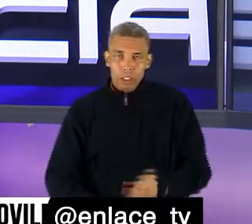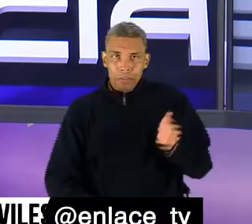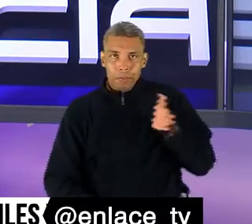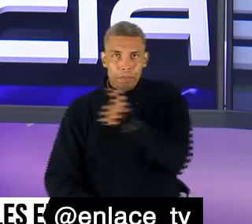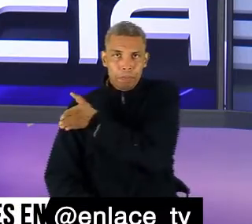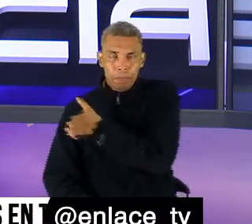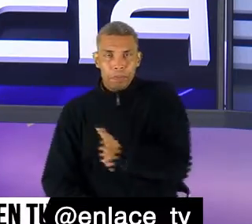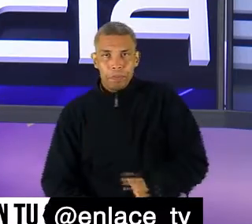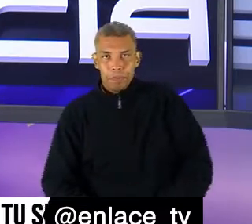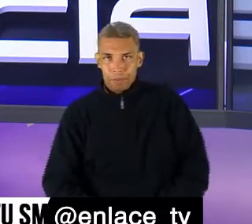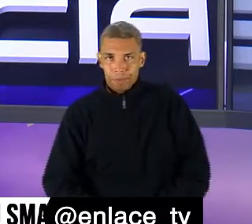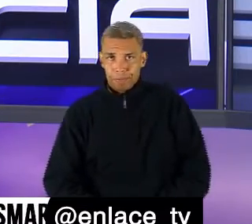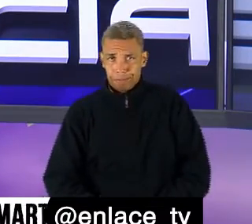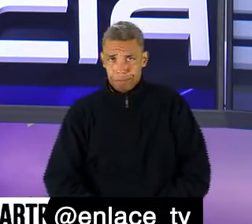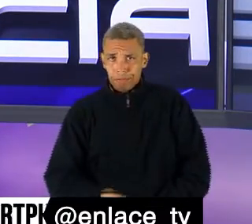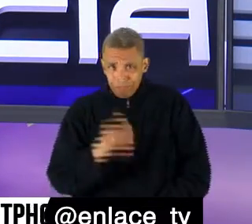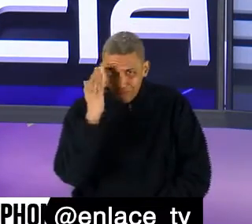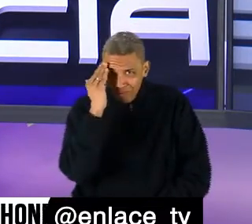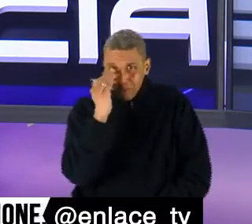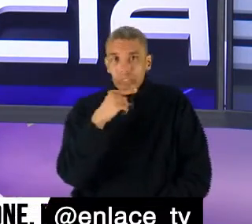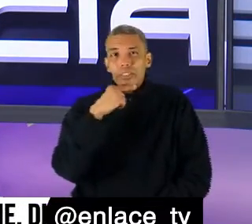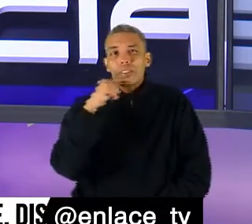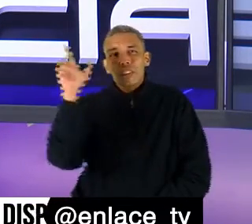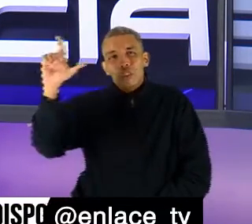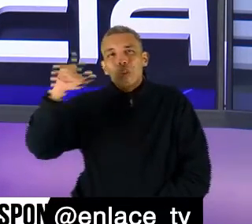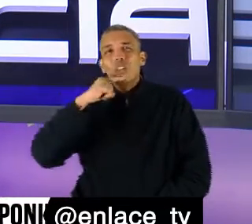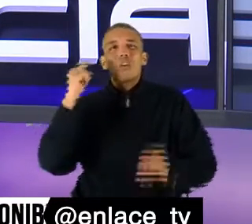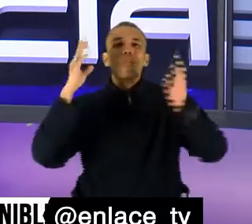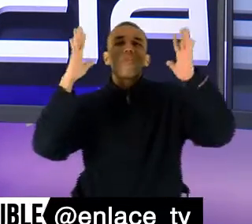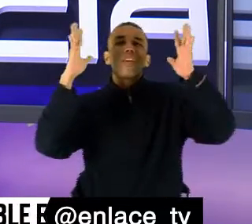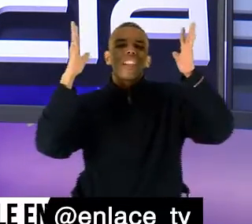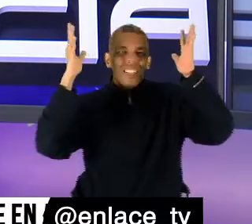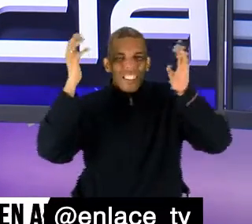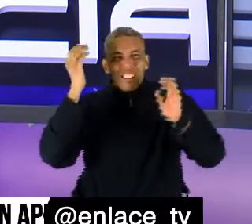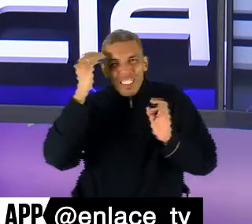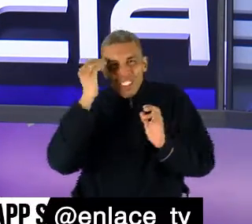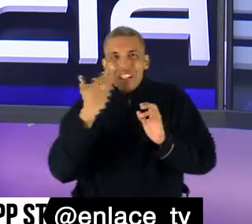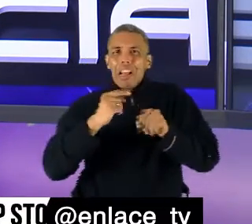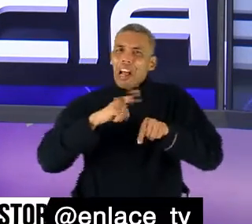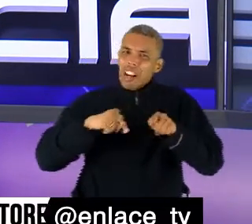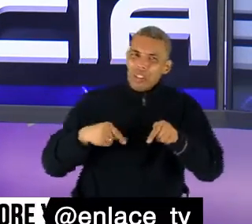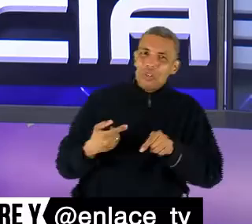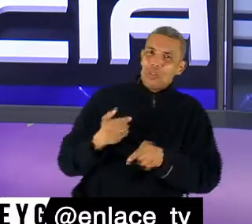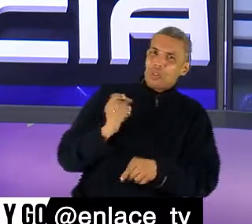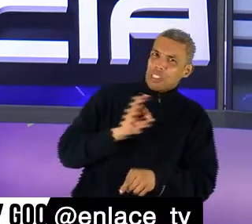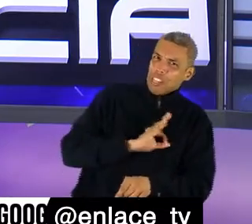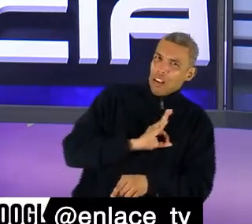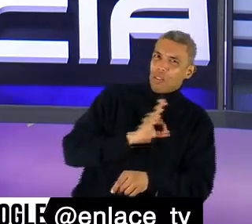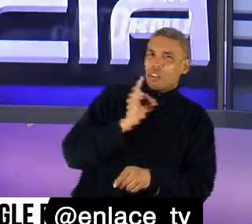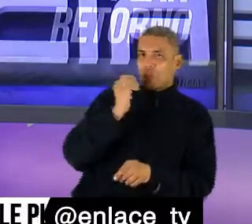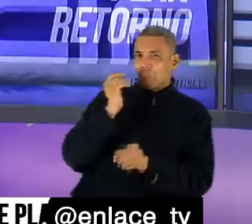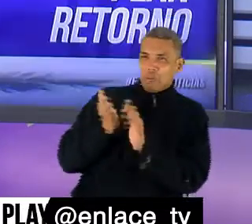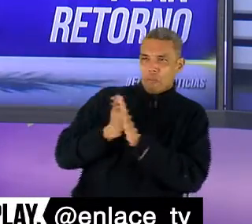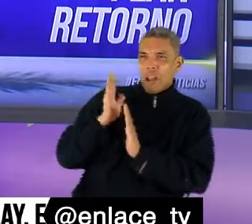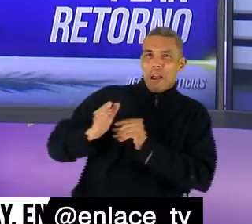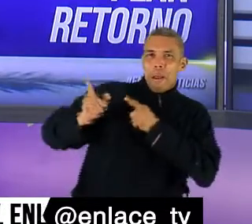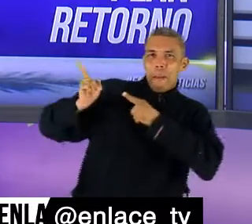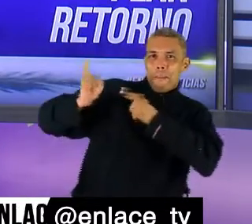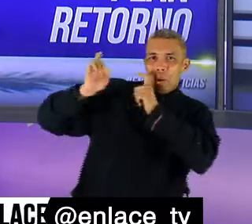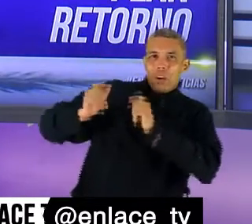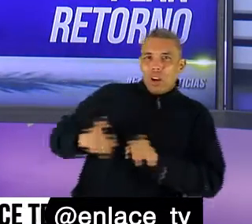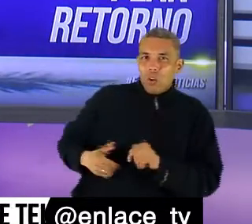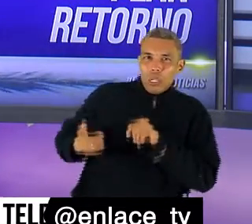plan retorno y éxodo en las vías del país. Veamos las recomendaciones que entrega la Policía Nacional para quienes se disponen a viajar a esta